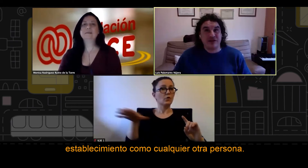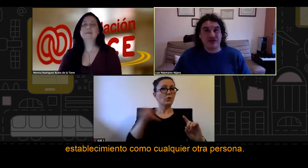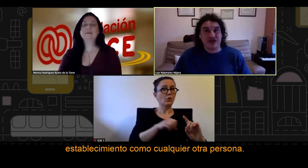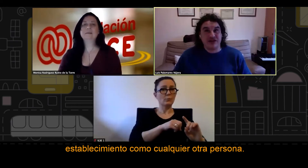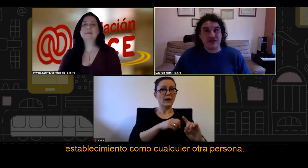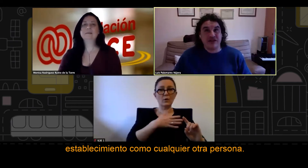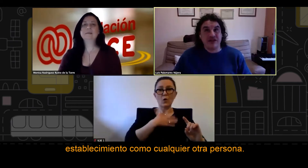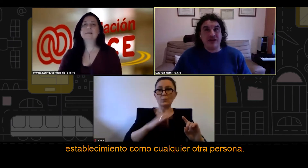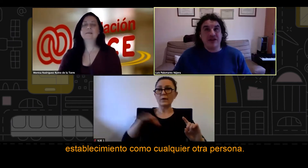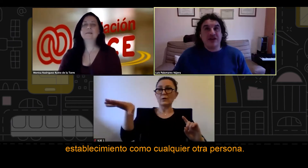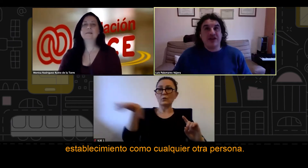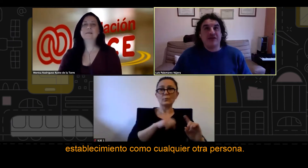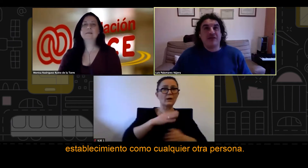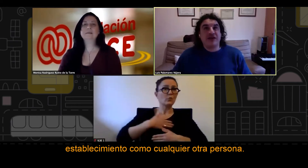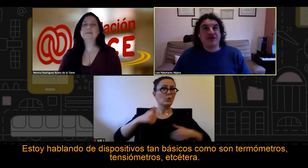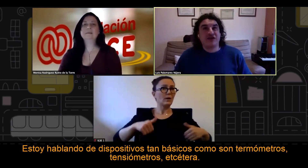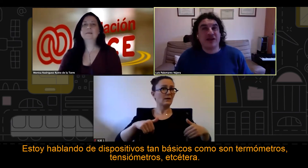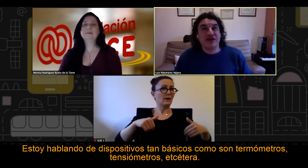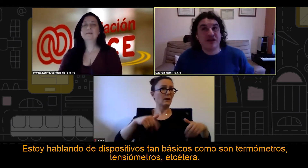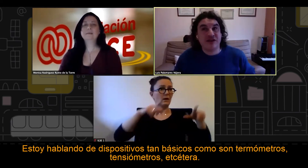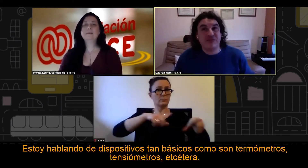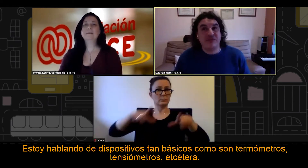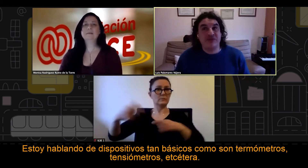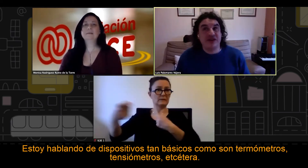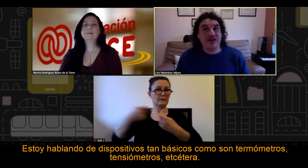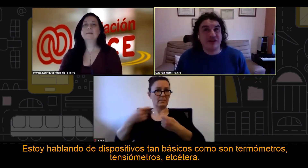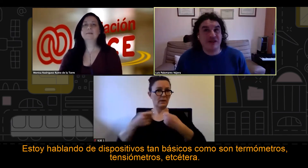otra persona. Estoy hablando de